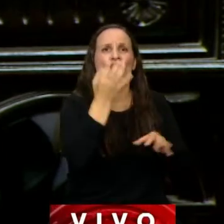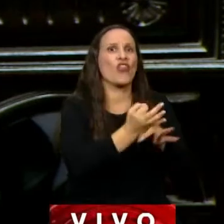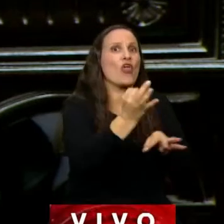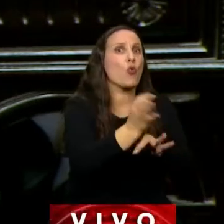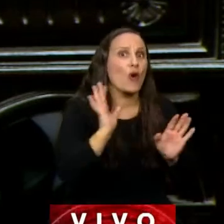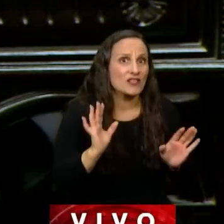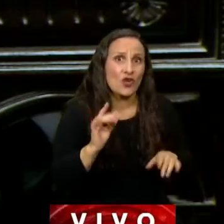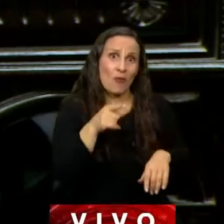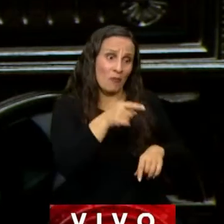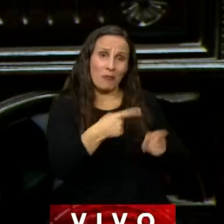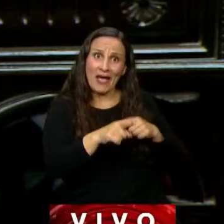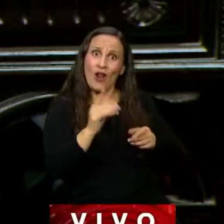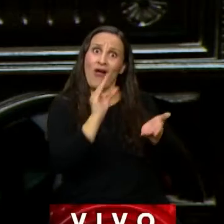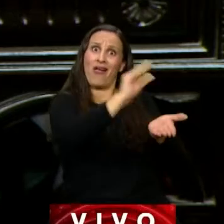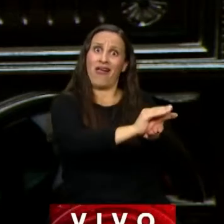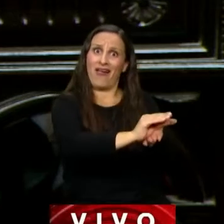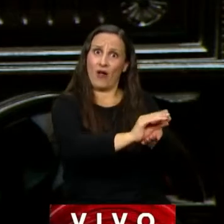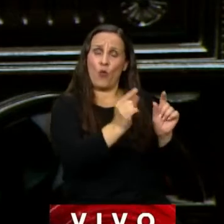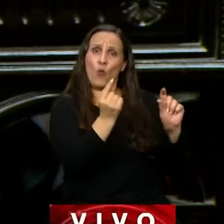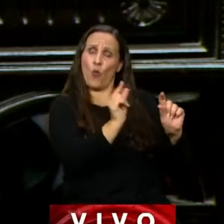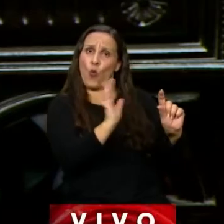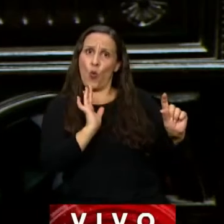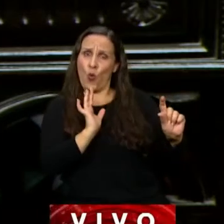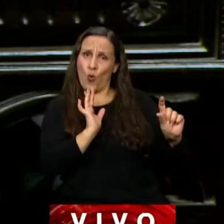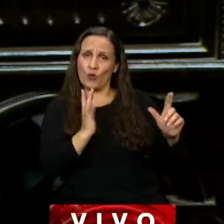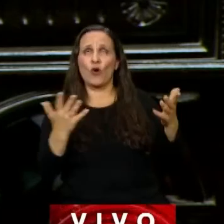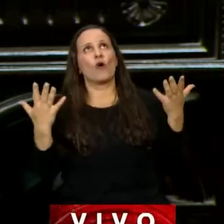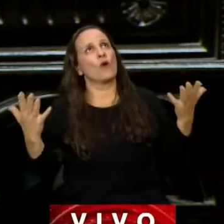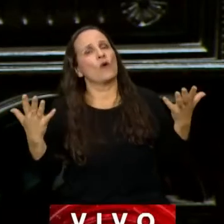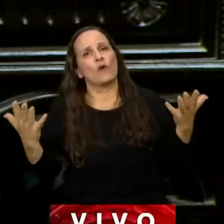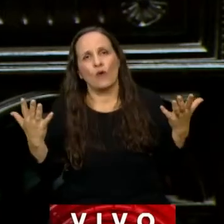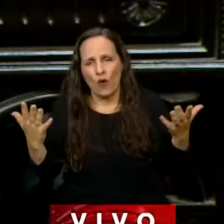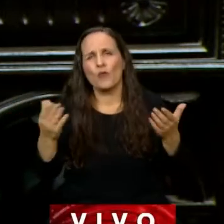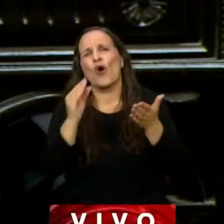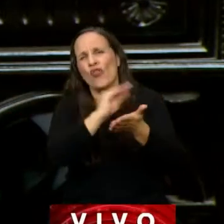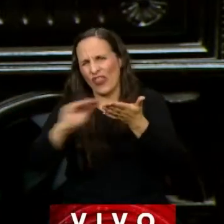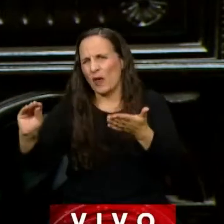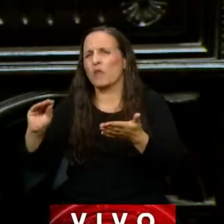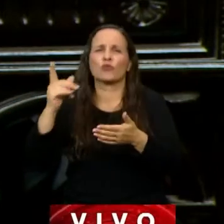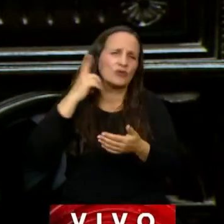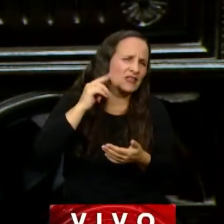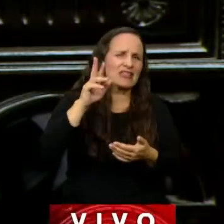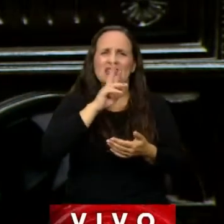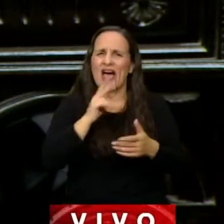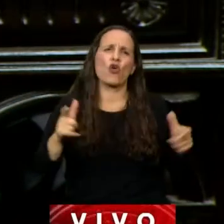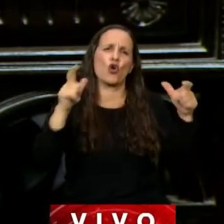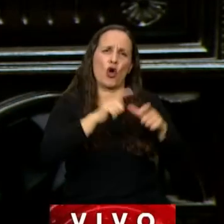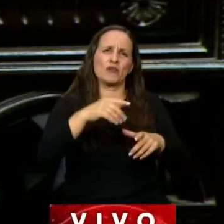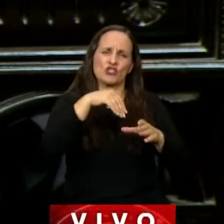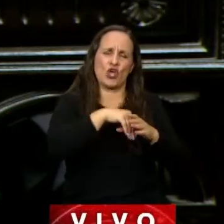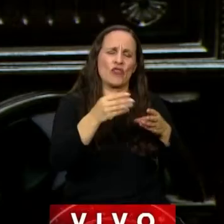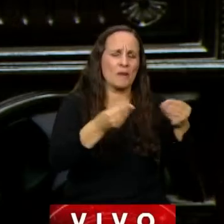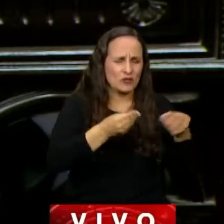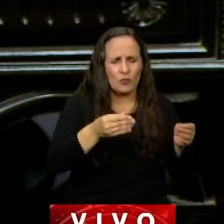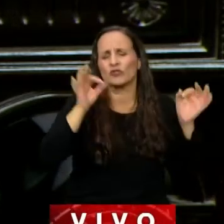una parcialidad del gasto asignado a este concepto. Lo lógico, como conocen los diputados y las diputadas que integran la Comisión de